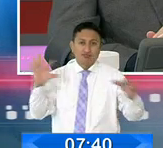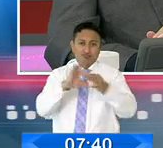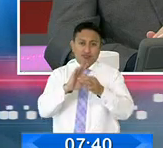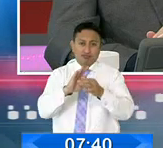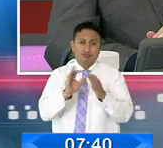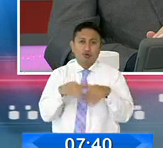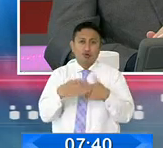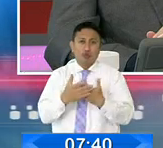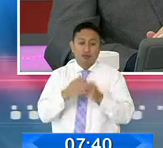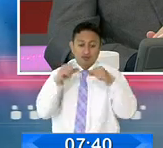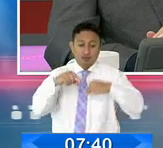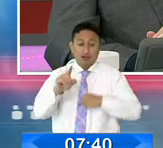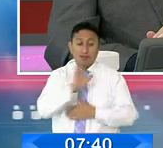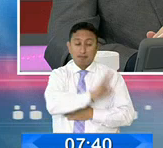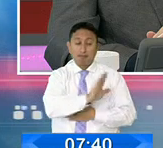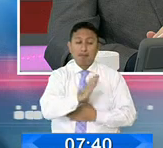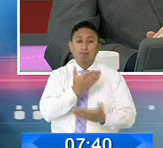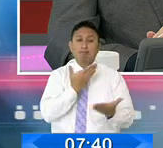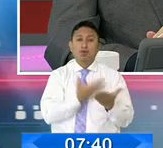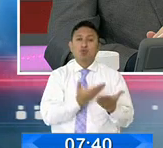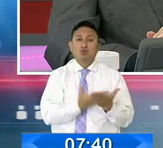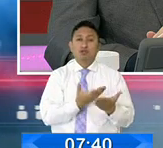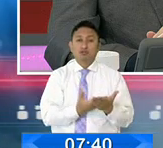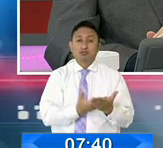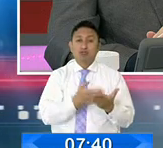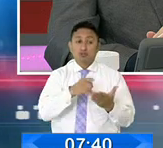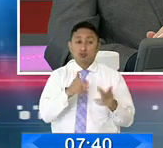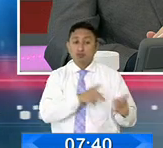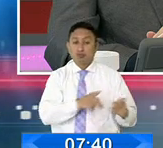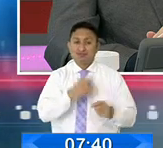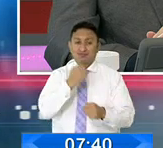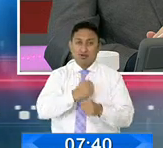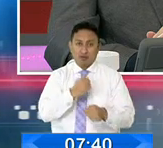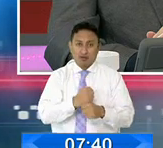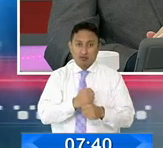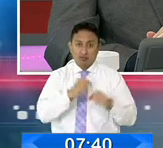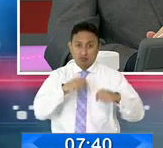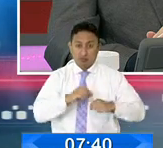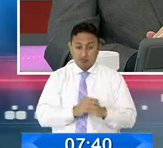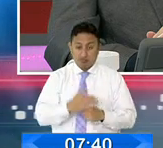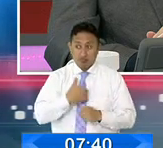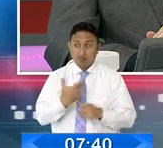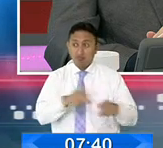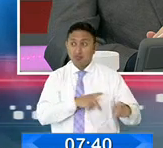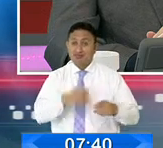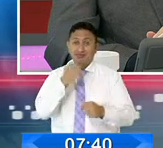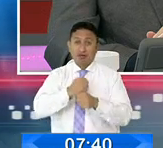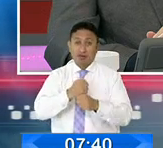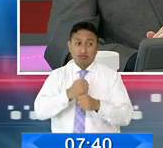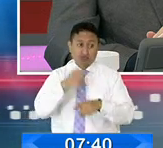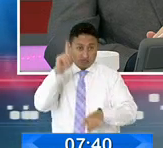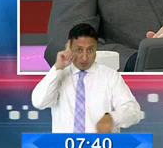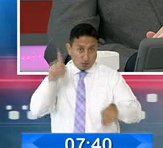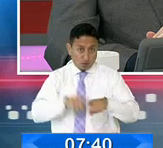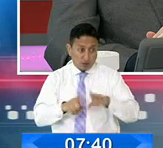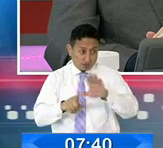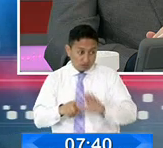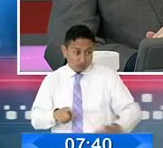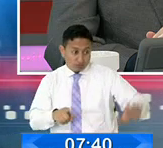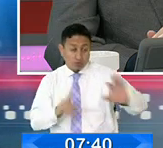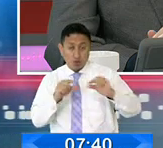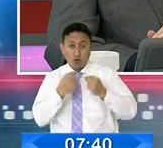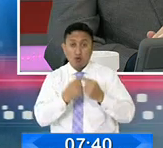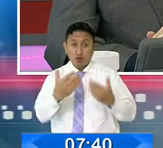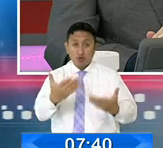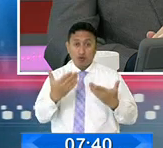en base a las propuestas, en base al plan de trabajo. Y si es que nuestro plan de trabajo coincide con las aspiraciones, con